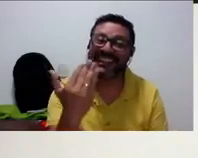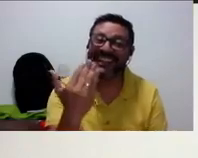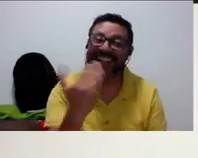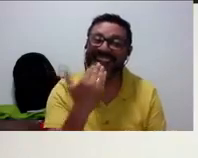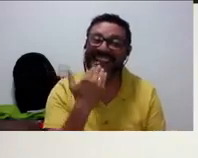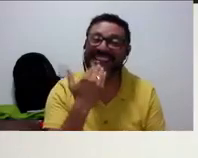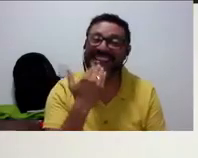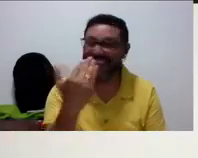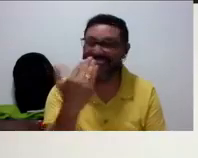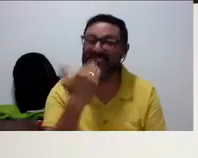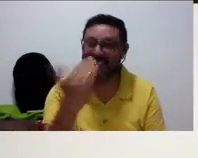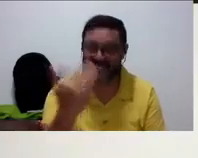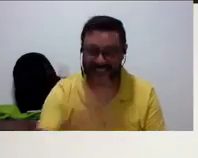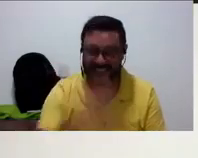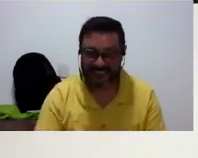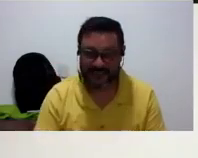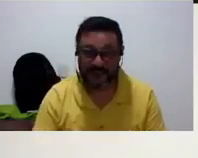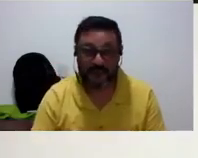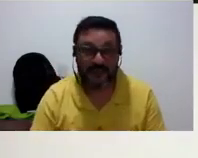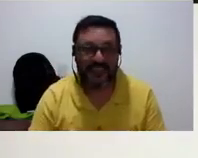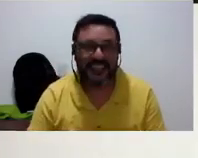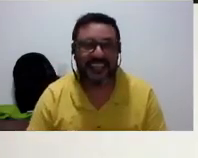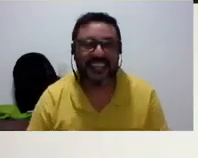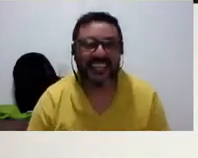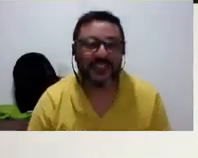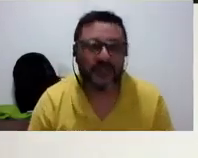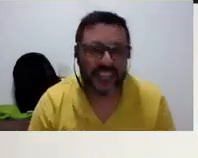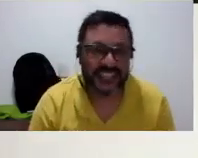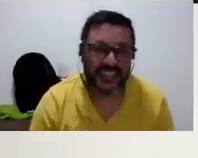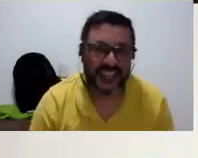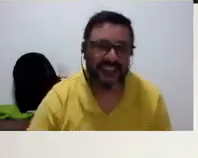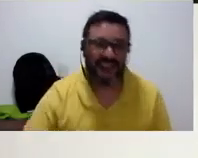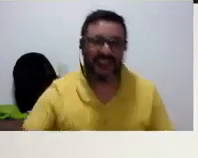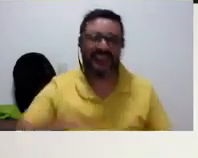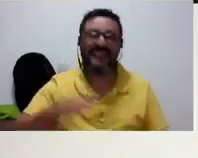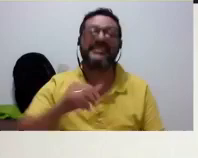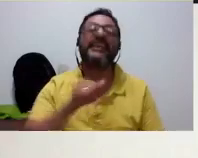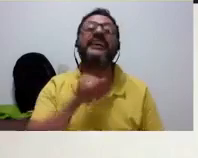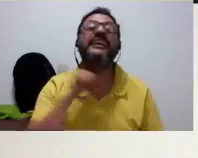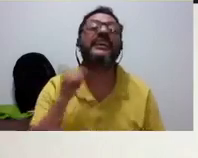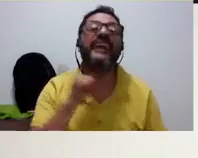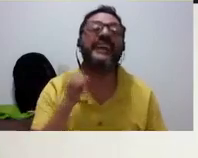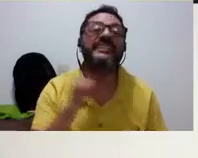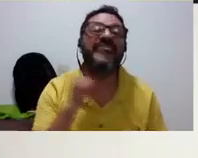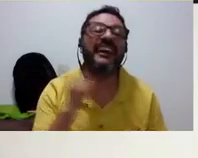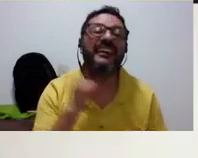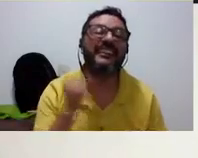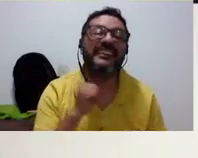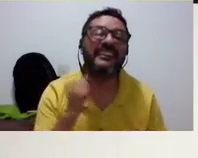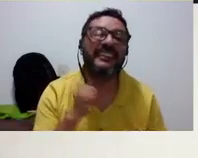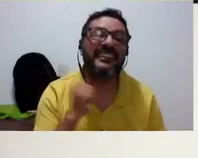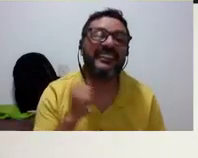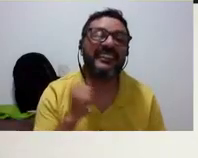¿Así? Sí, eso es gracias. Y tu seña es esta.